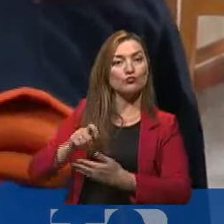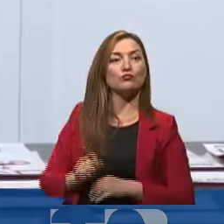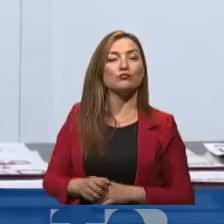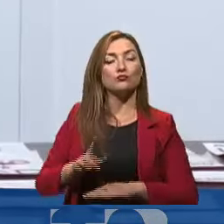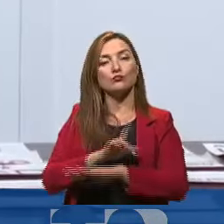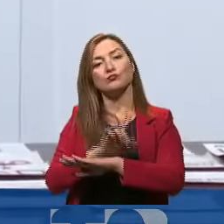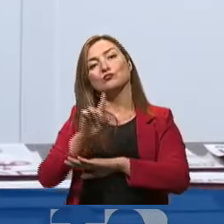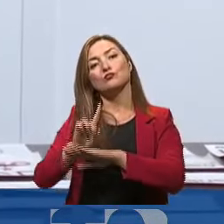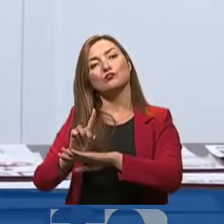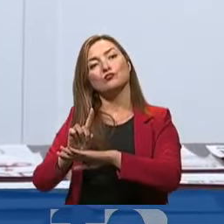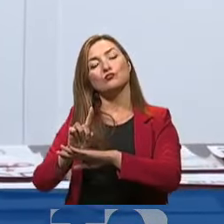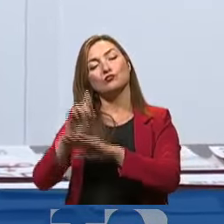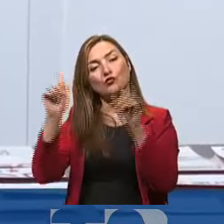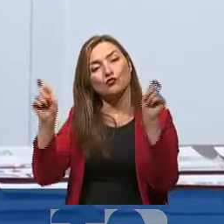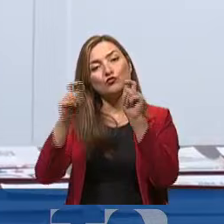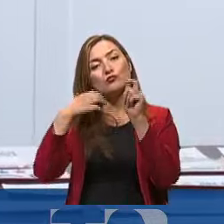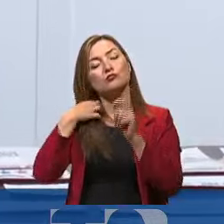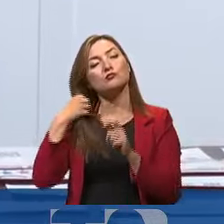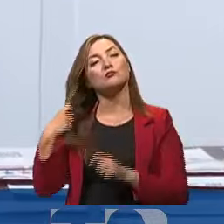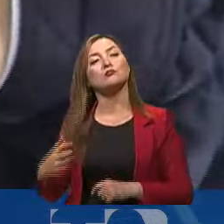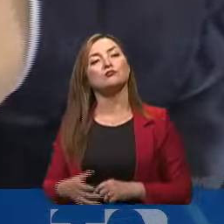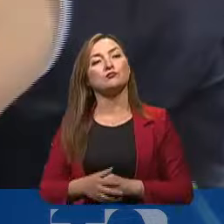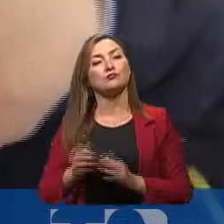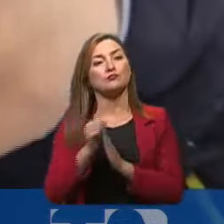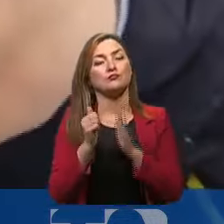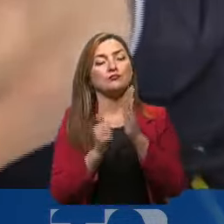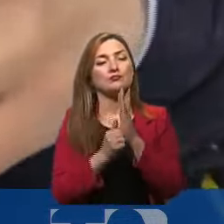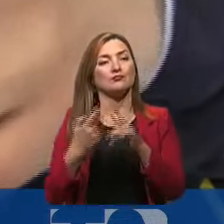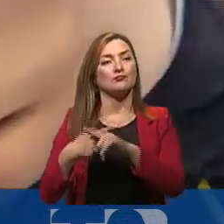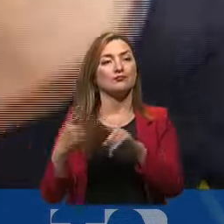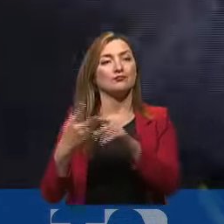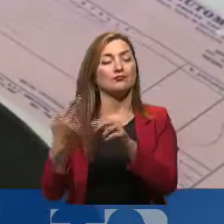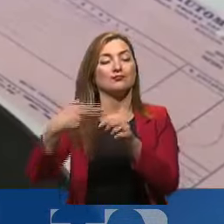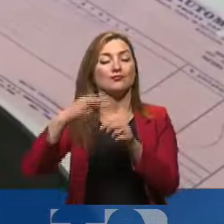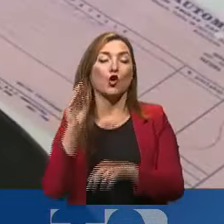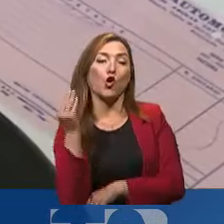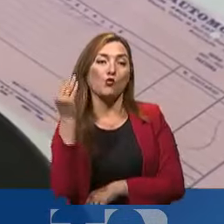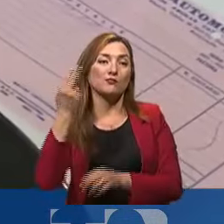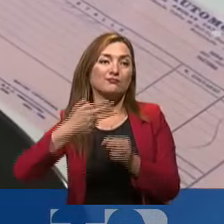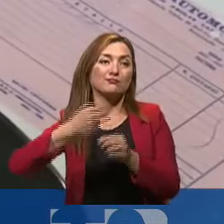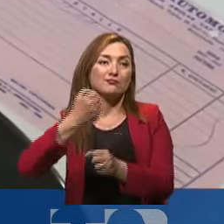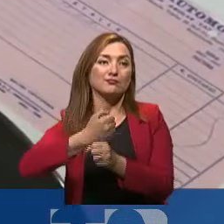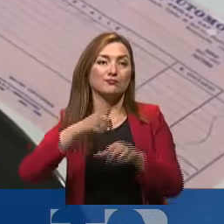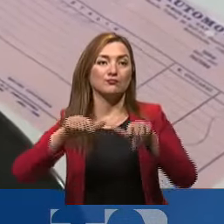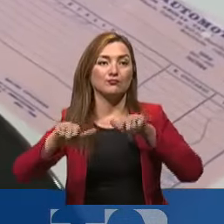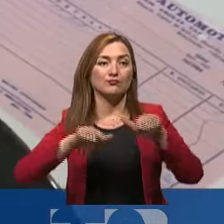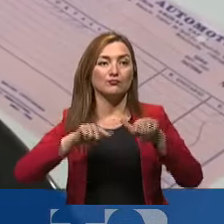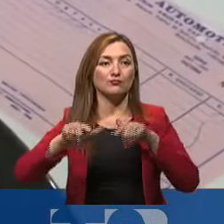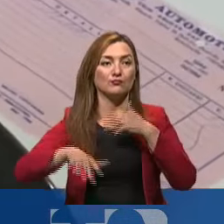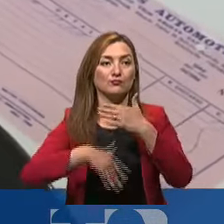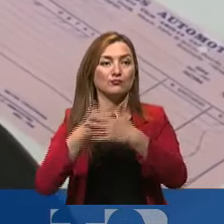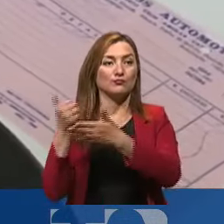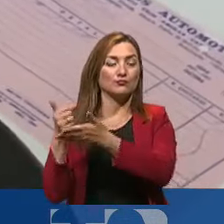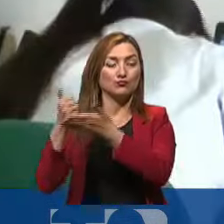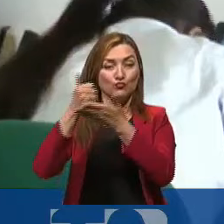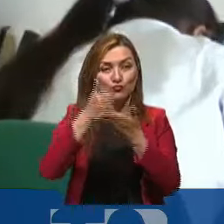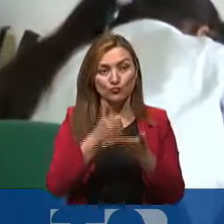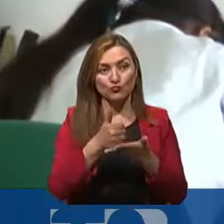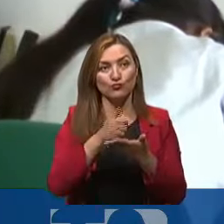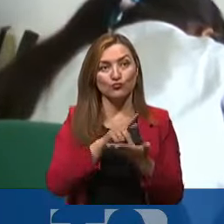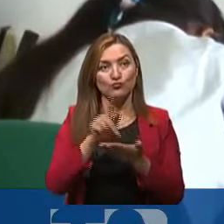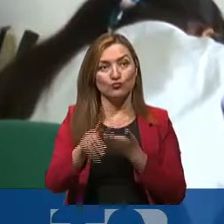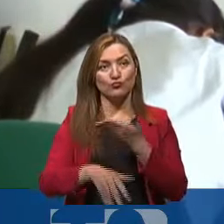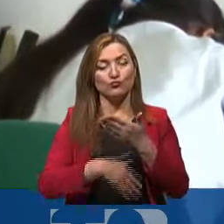de la fundación señala que si bien no forma parte de las agencias regulares, los jóvenes que laboran en este lugar reciben todos los beneficios de ley.